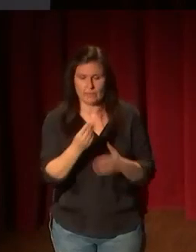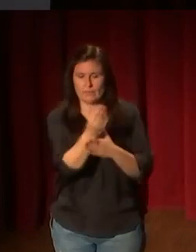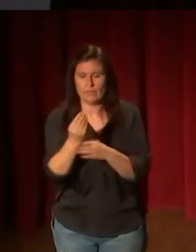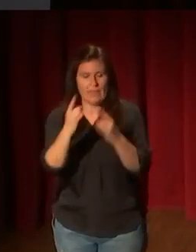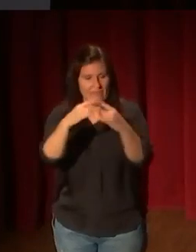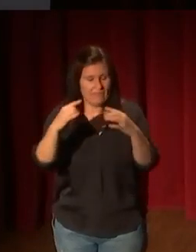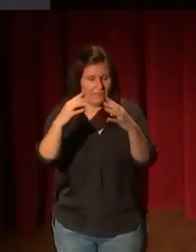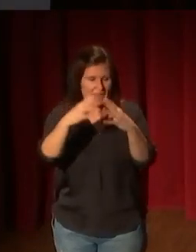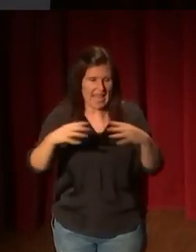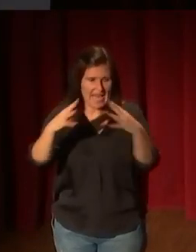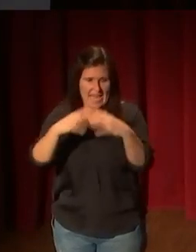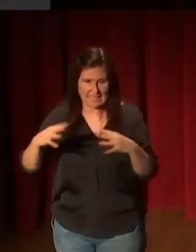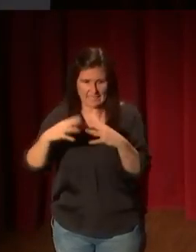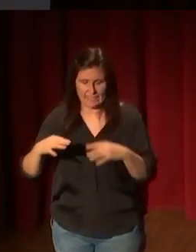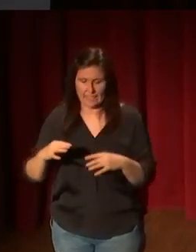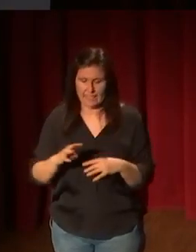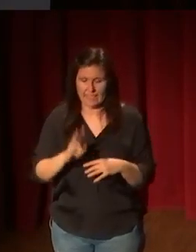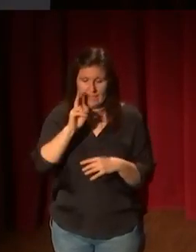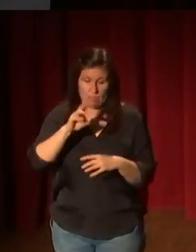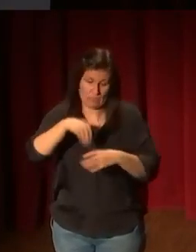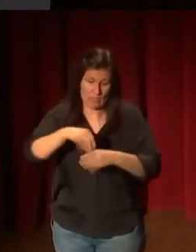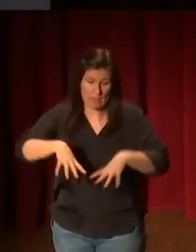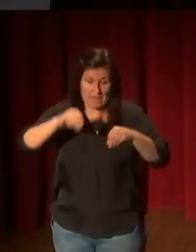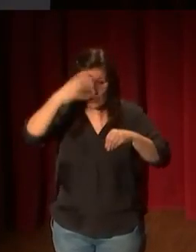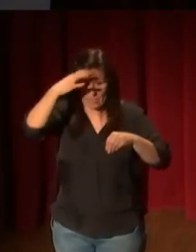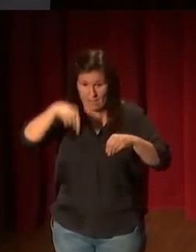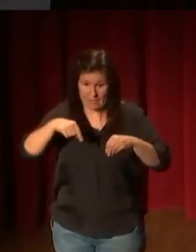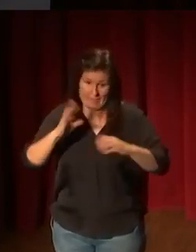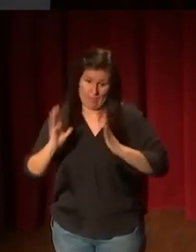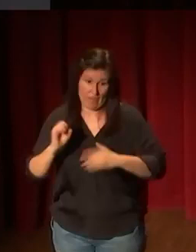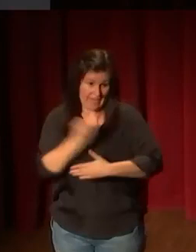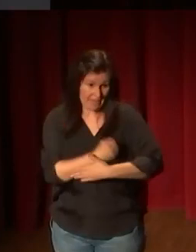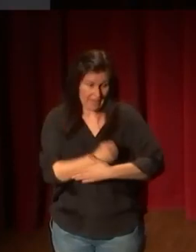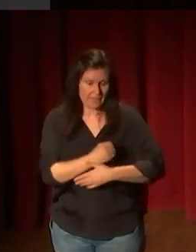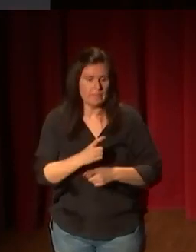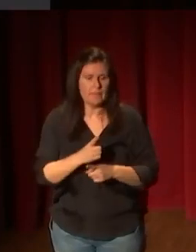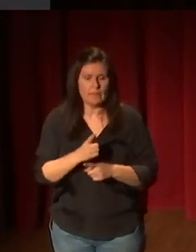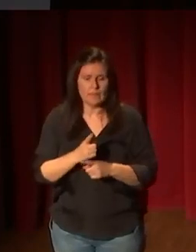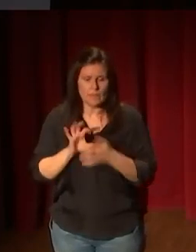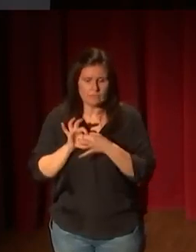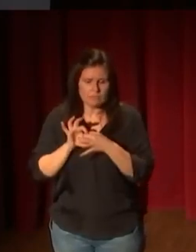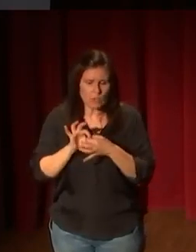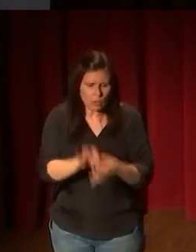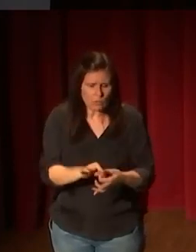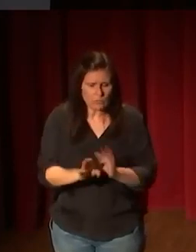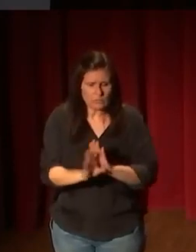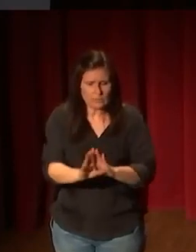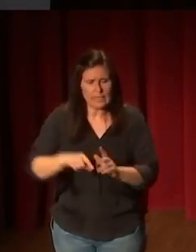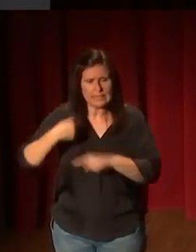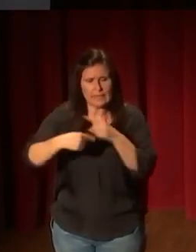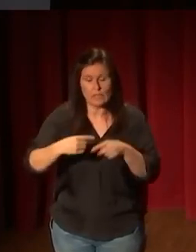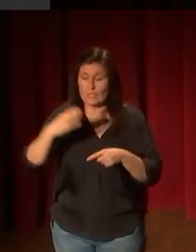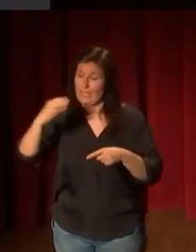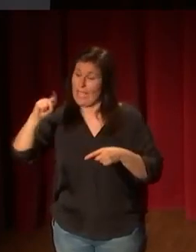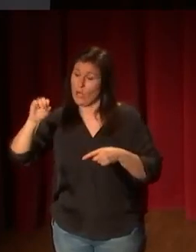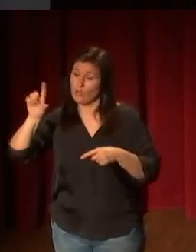belenes que podemos ver montados en el palacio real en navidades y quizás siguiendo esa tradición carlos cuarto en carga